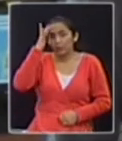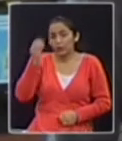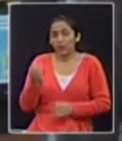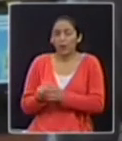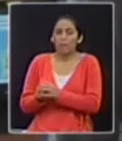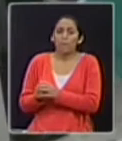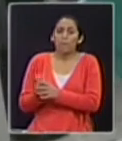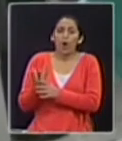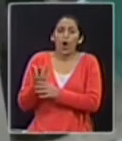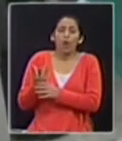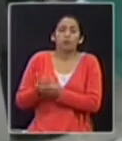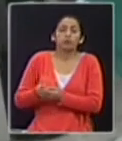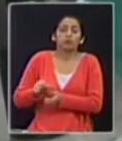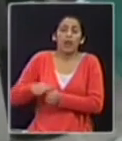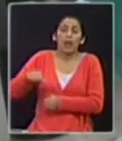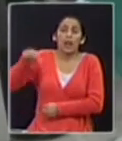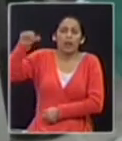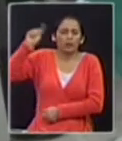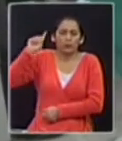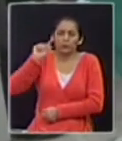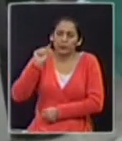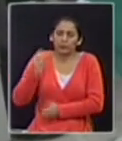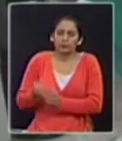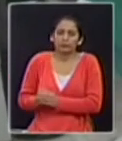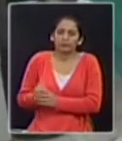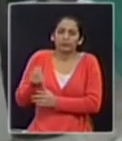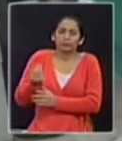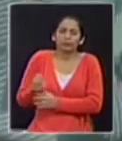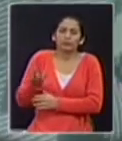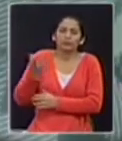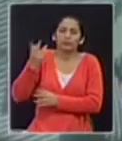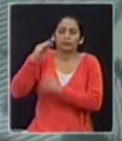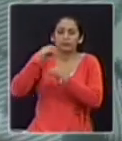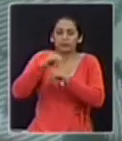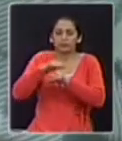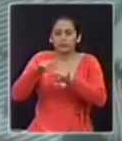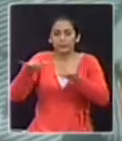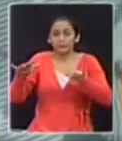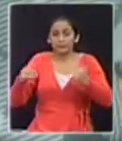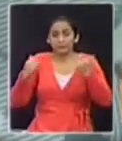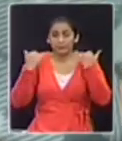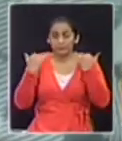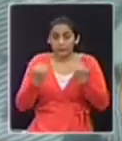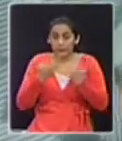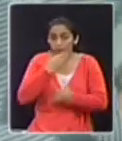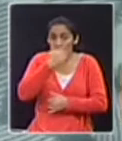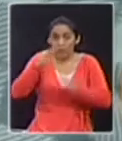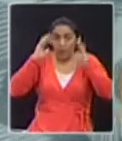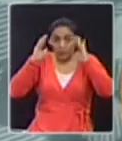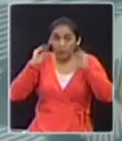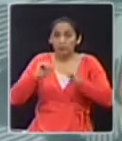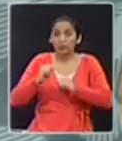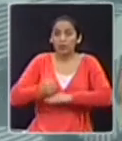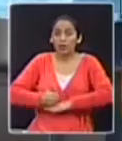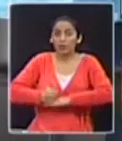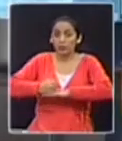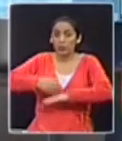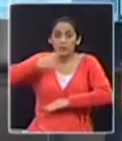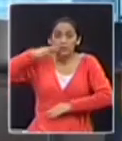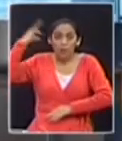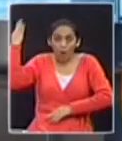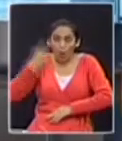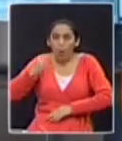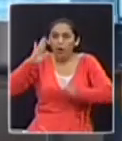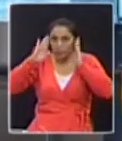pequeñas se recomienda mantenerse informado a través de las entidades oficiales de seguridad y no prestar atención a información